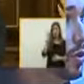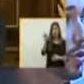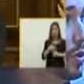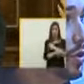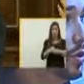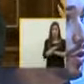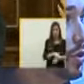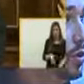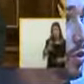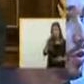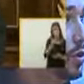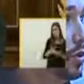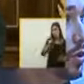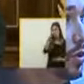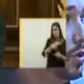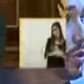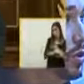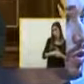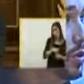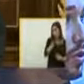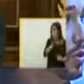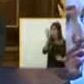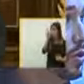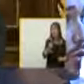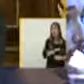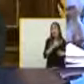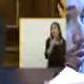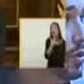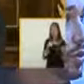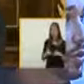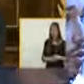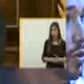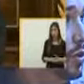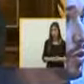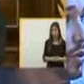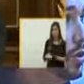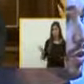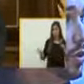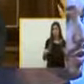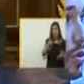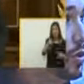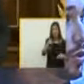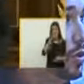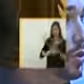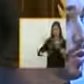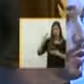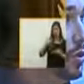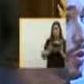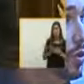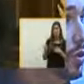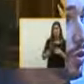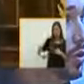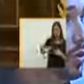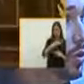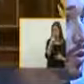a Podemos para intentar un acercamiento, pero son 140 medidas incluidas en el acuerdo con Ciudadanos. Lo que han hecho, para entendernos, es sacar las